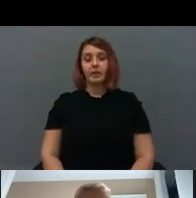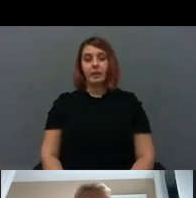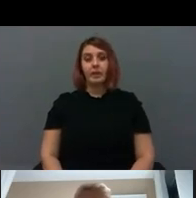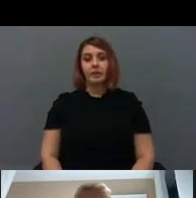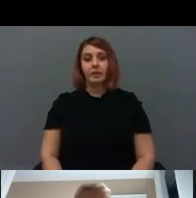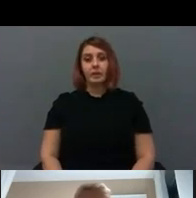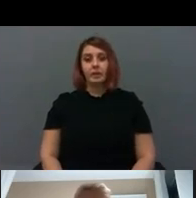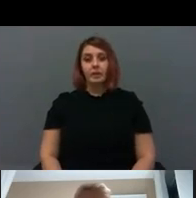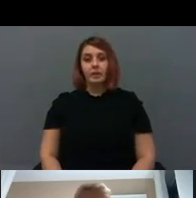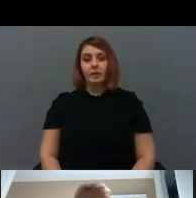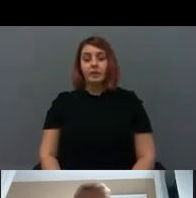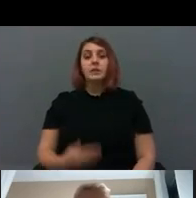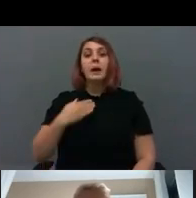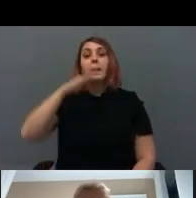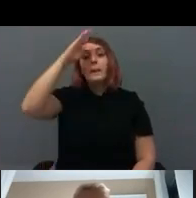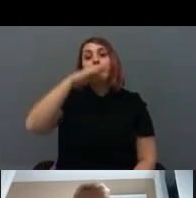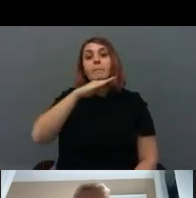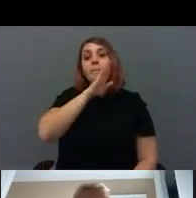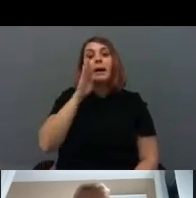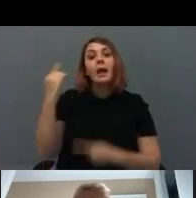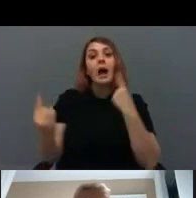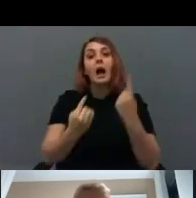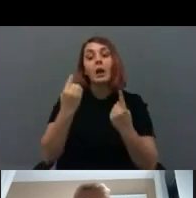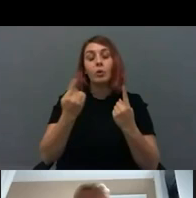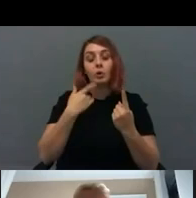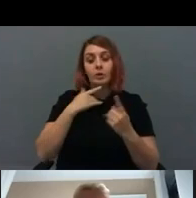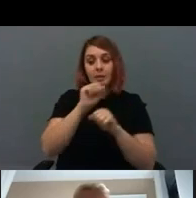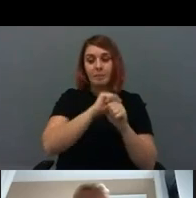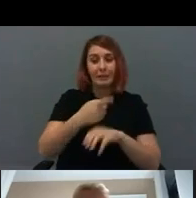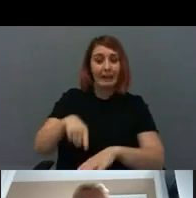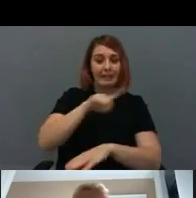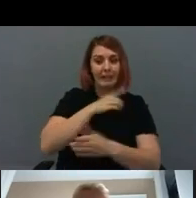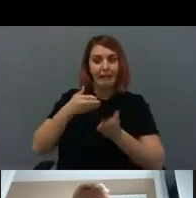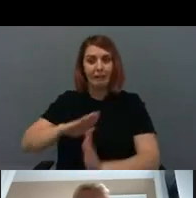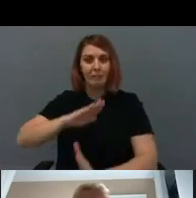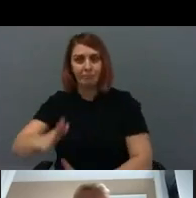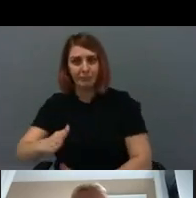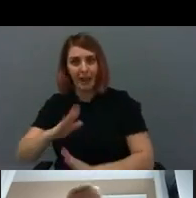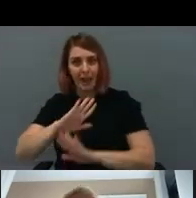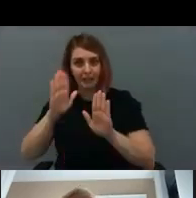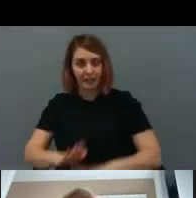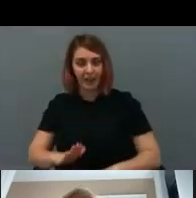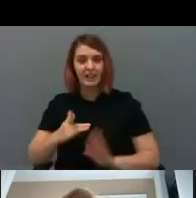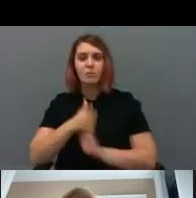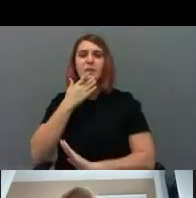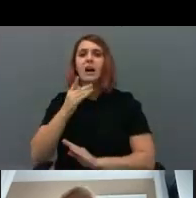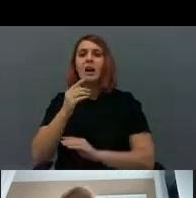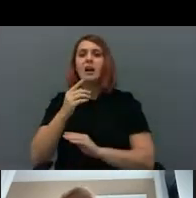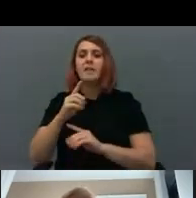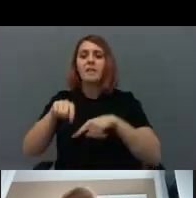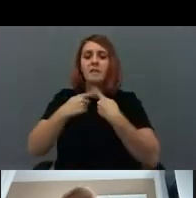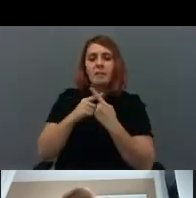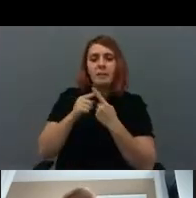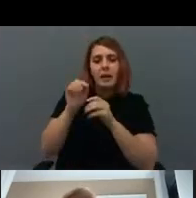Pero hay padres que al sobreproteger solo hacen que perjudicar al hijo. Es decir, de alguna manera es como esa sobreprotección familiar